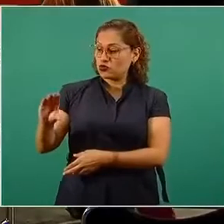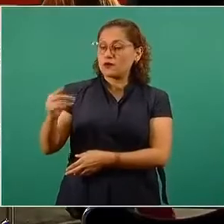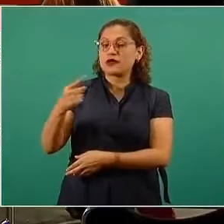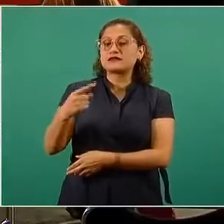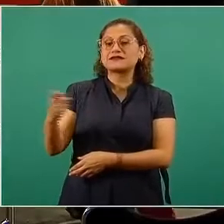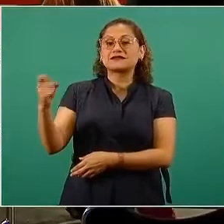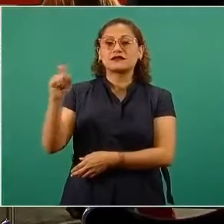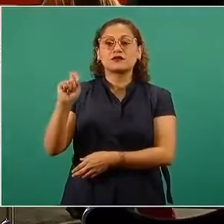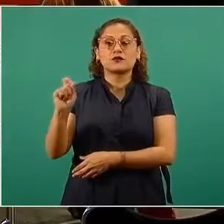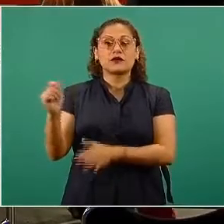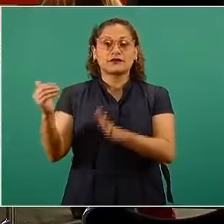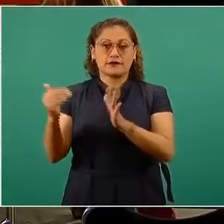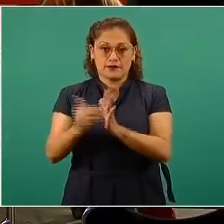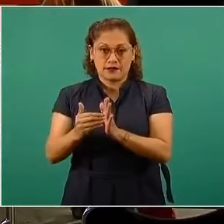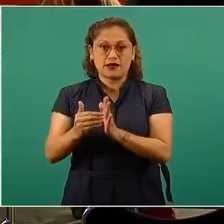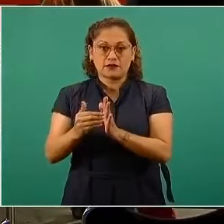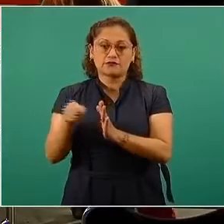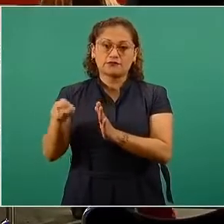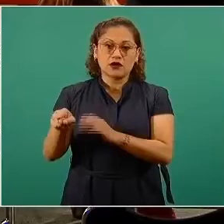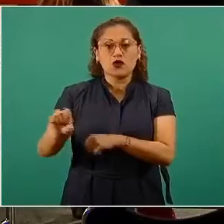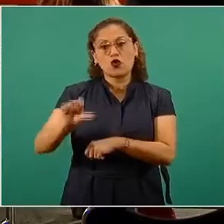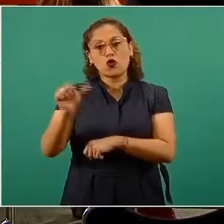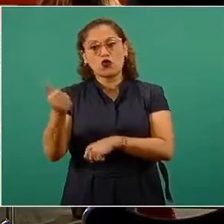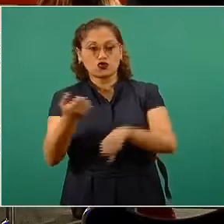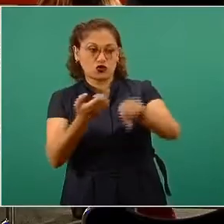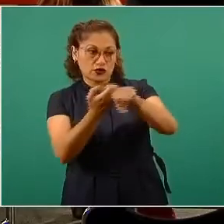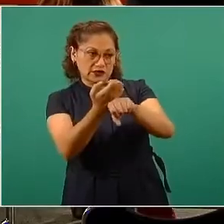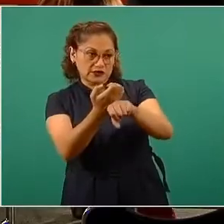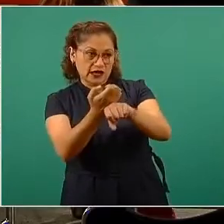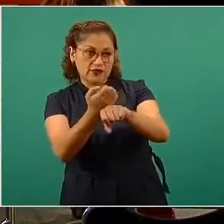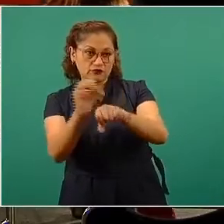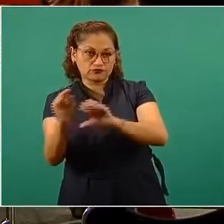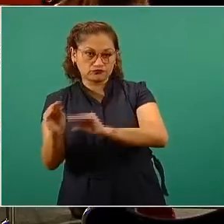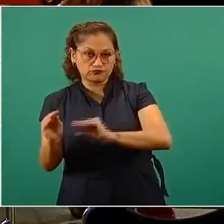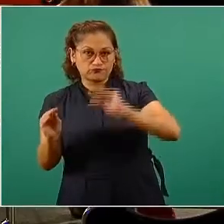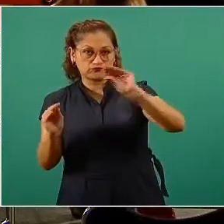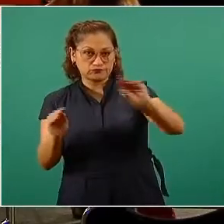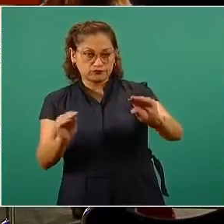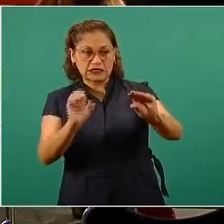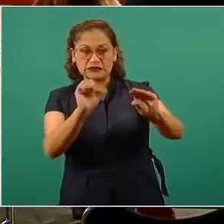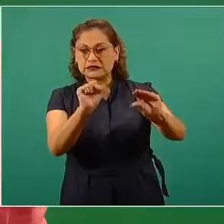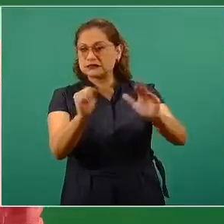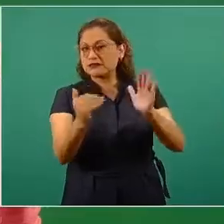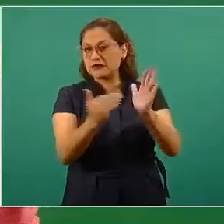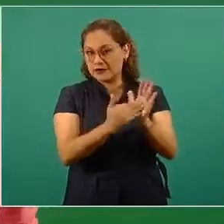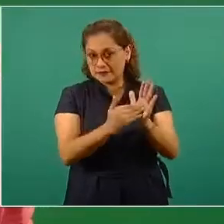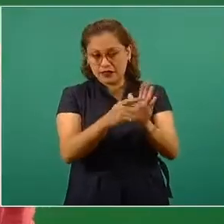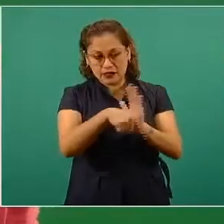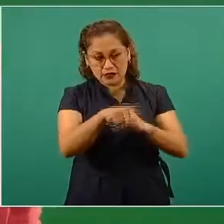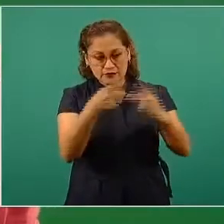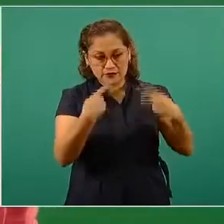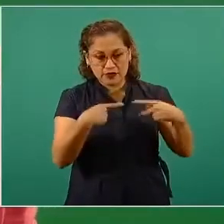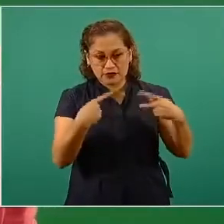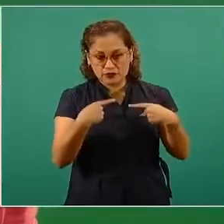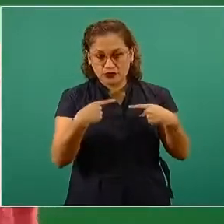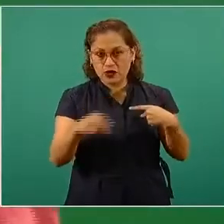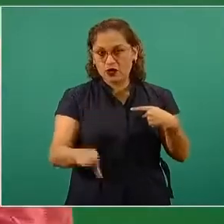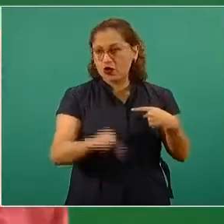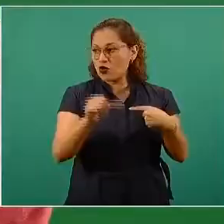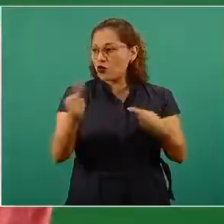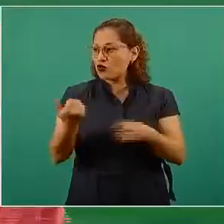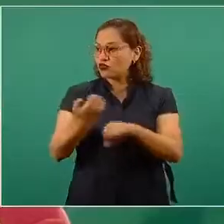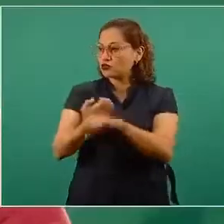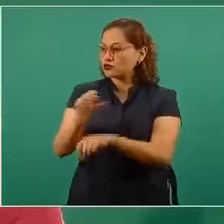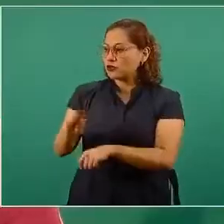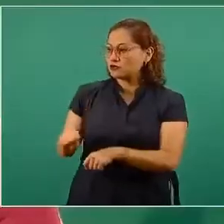120,000 que se podrían usar, por ejemplo, en 2 estados que tuvieran 60,000 personas miembros del personal educativo. Es